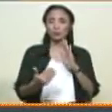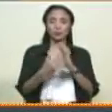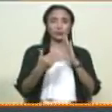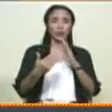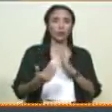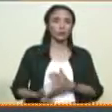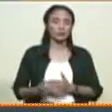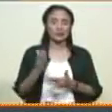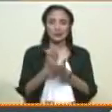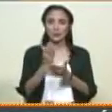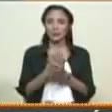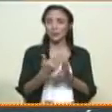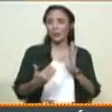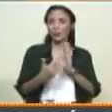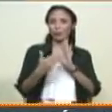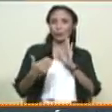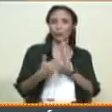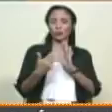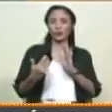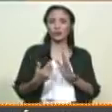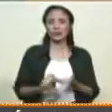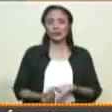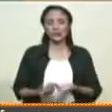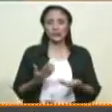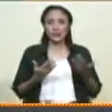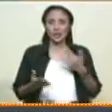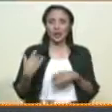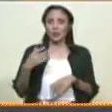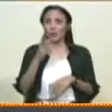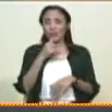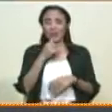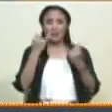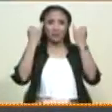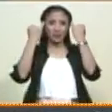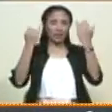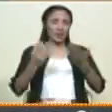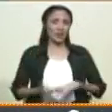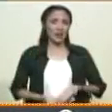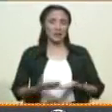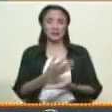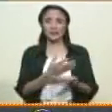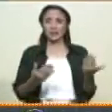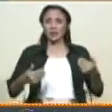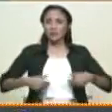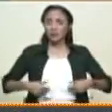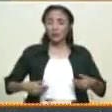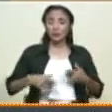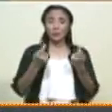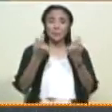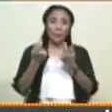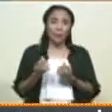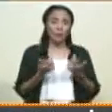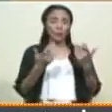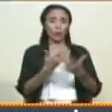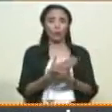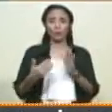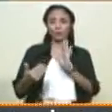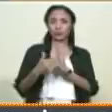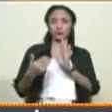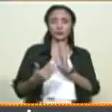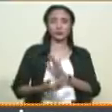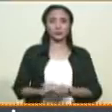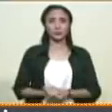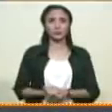contra. Hasta las ganas en contra. Muy golpeado. Lo veíamos en